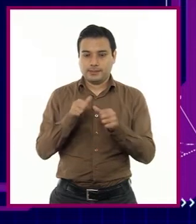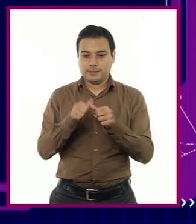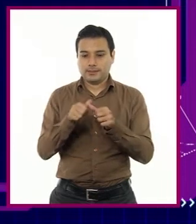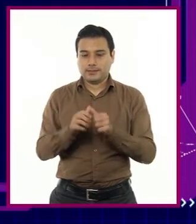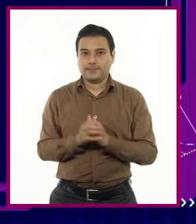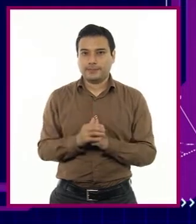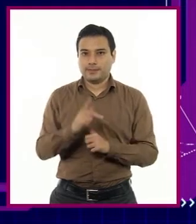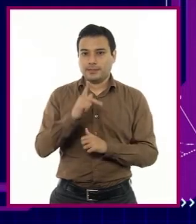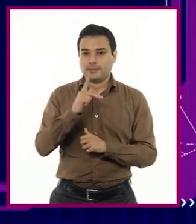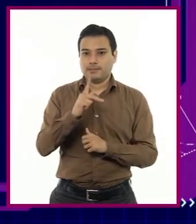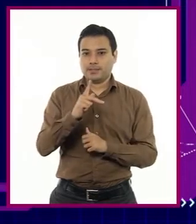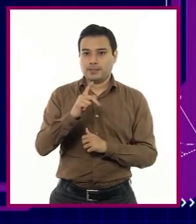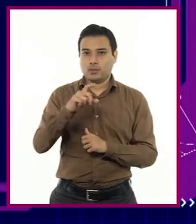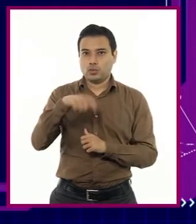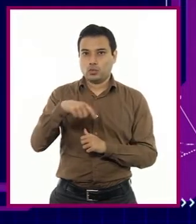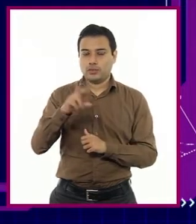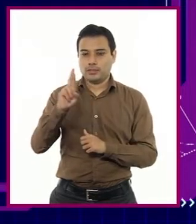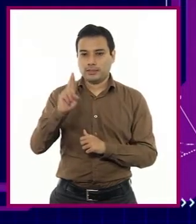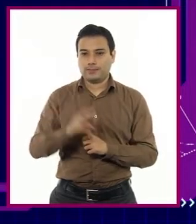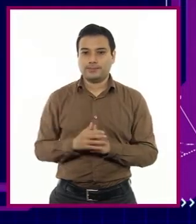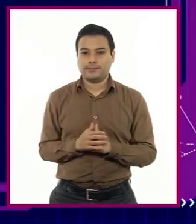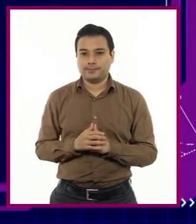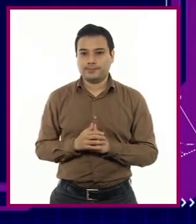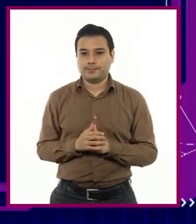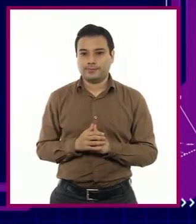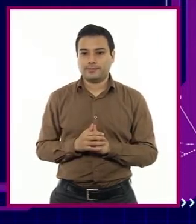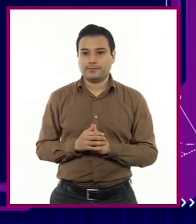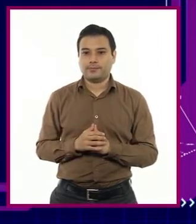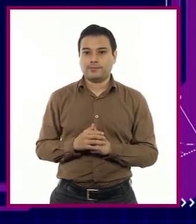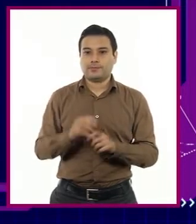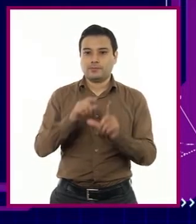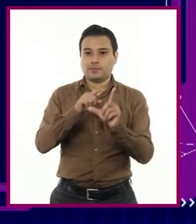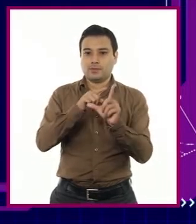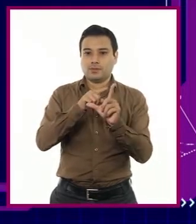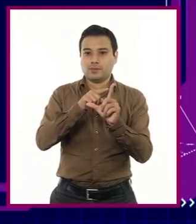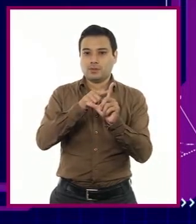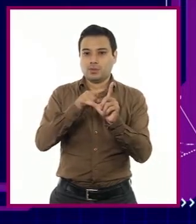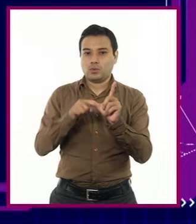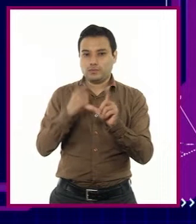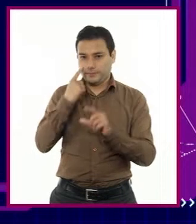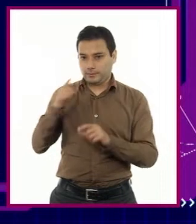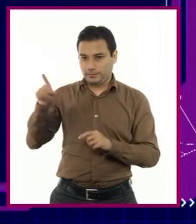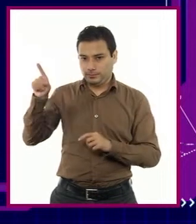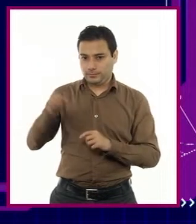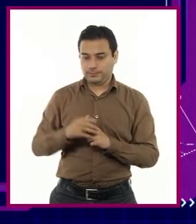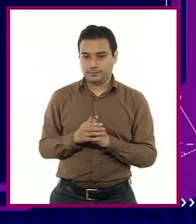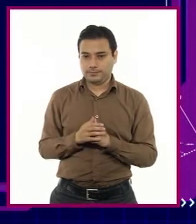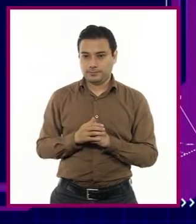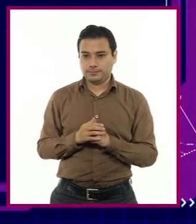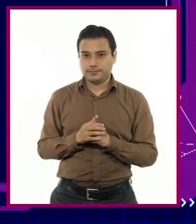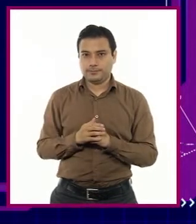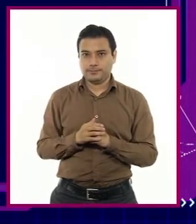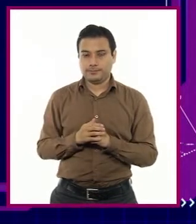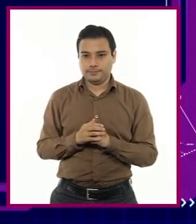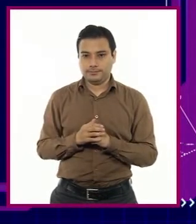El ángulo ONM es congruente al ángulo PRQ debido a que ambos miden 45